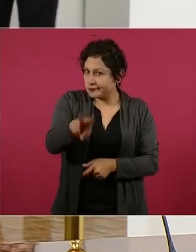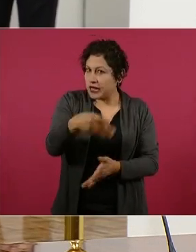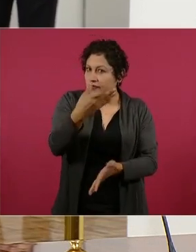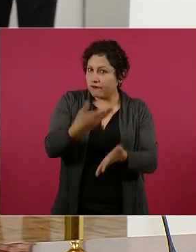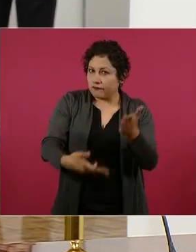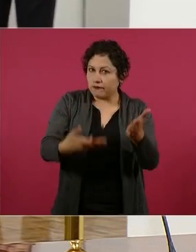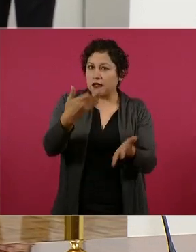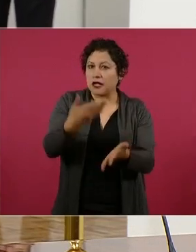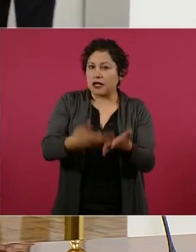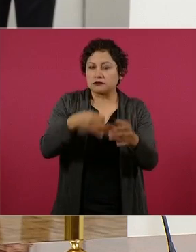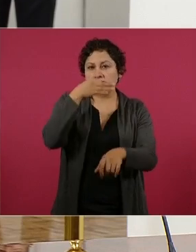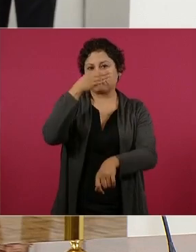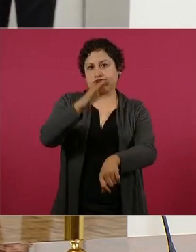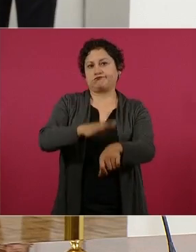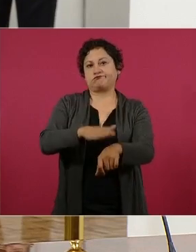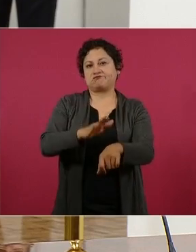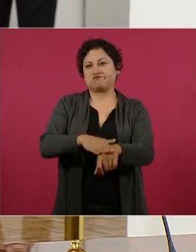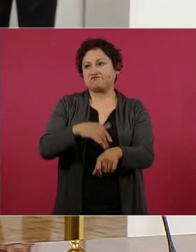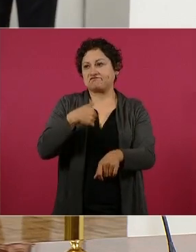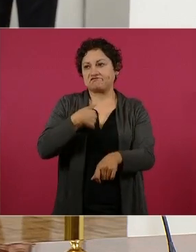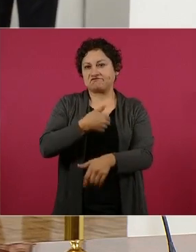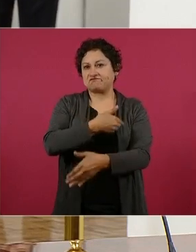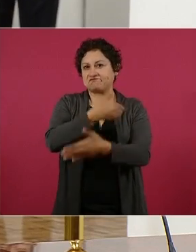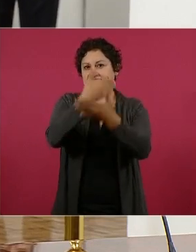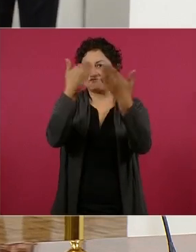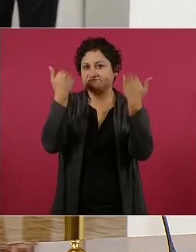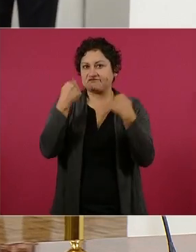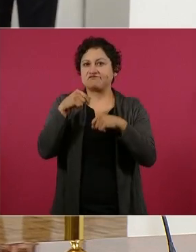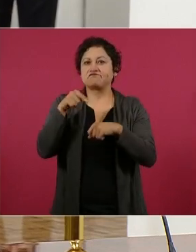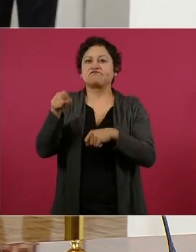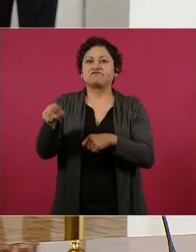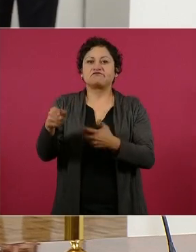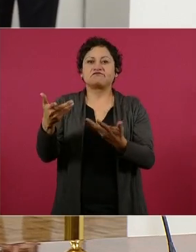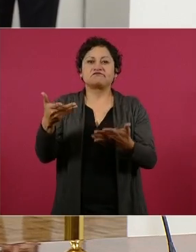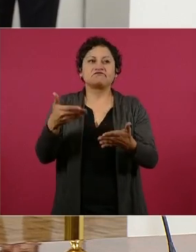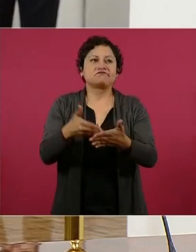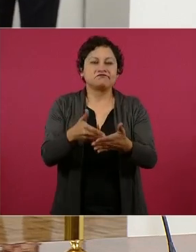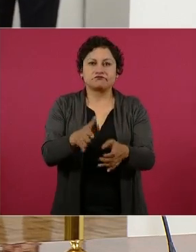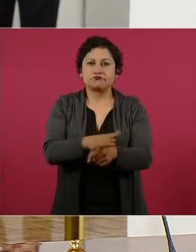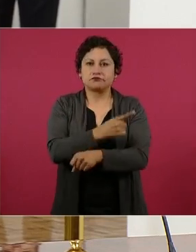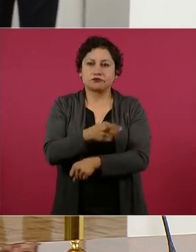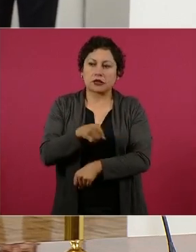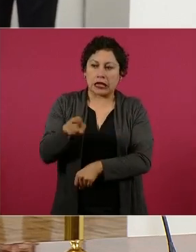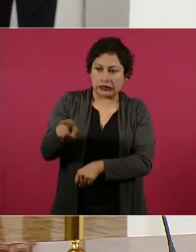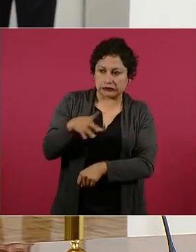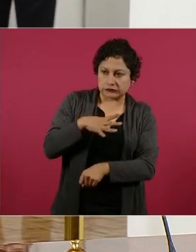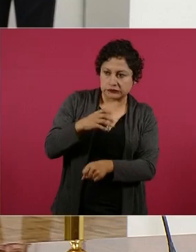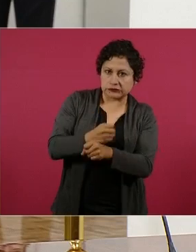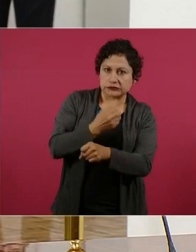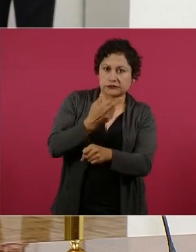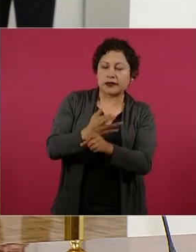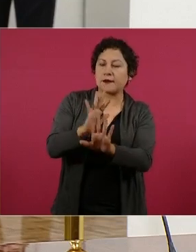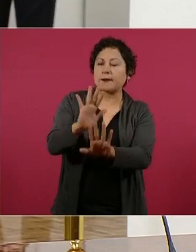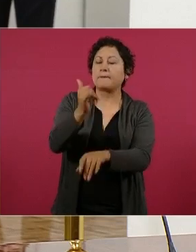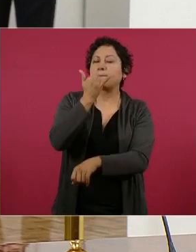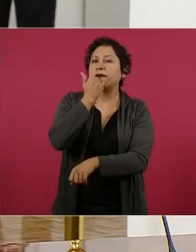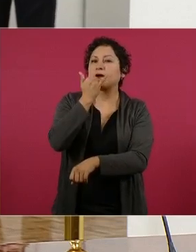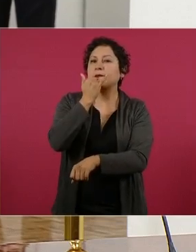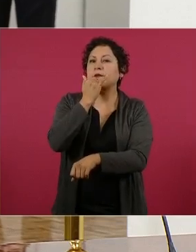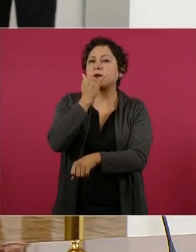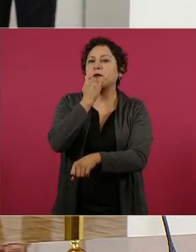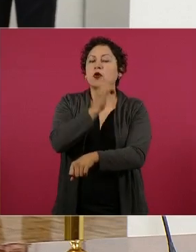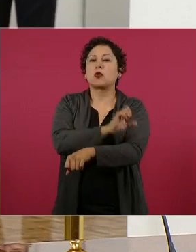quién esté obstruyendo la implementación del Cell Broadcast. Por aquí está la secretaria de protección, bueno, la coordinadora, perdón, coordinadora de protección